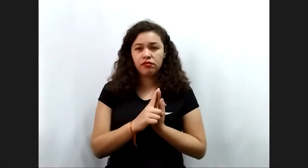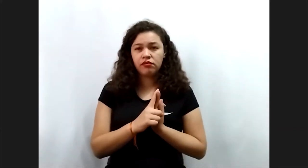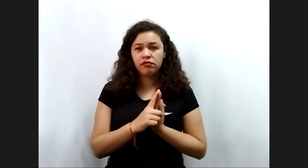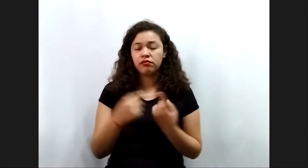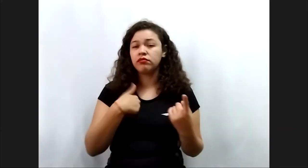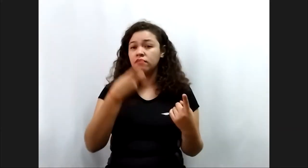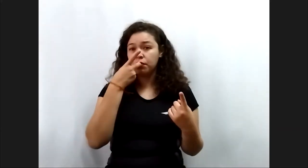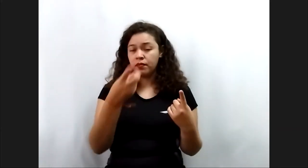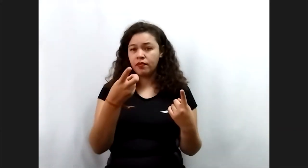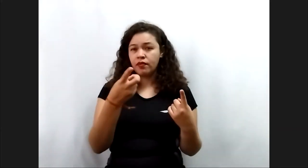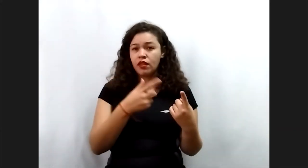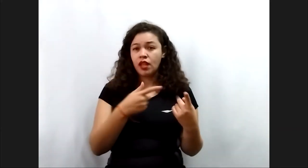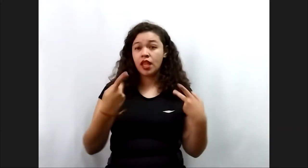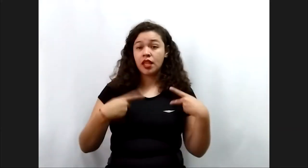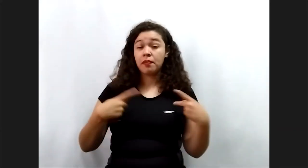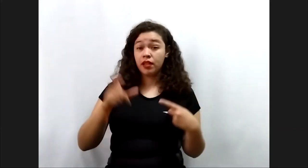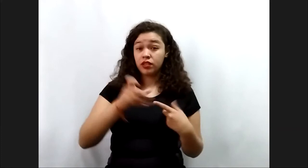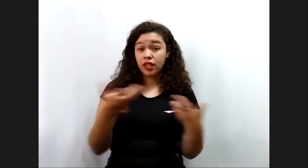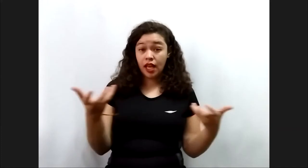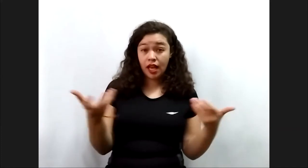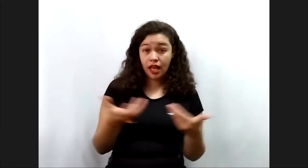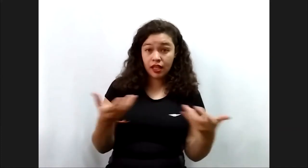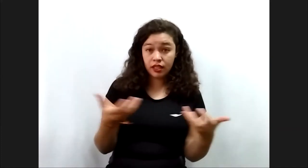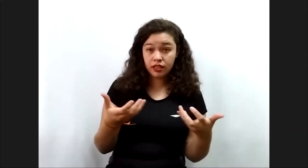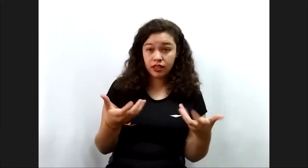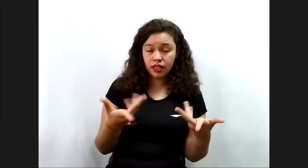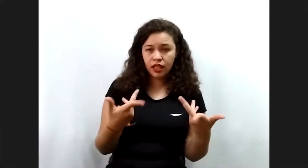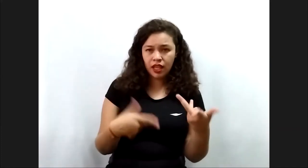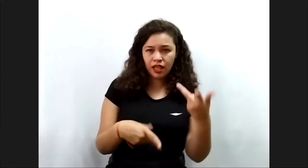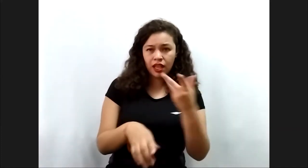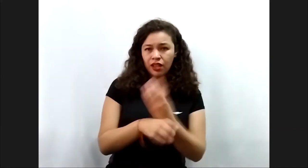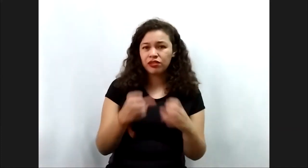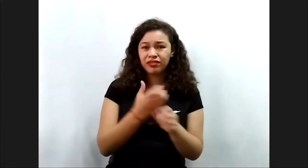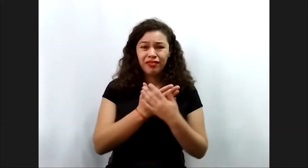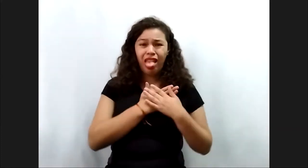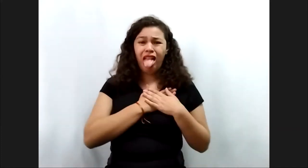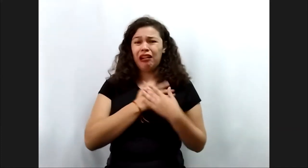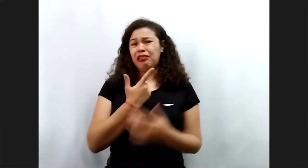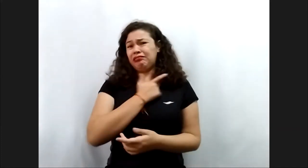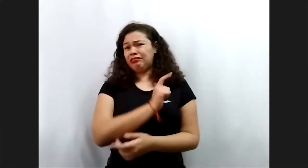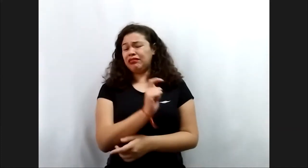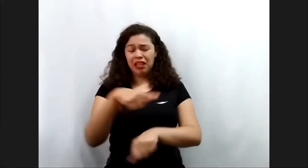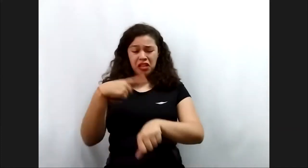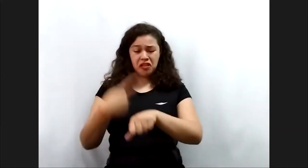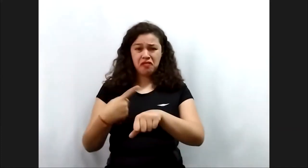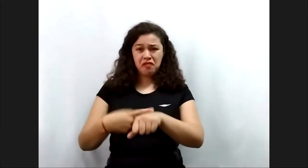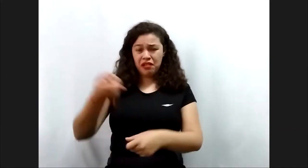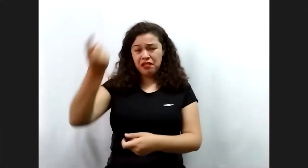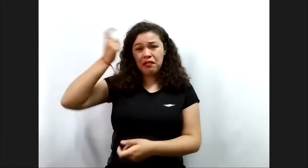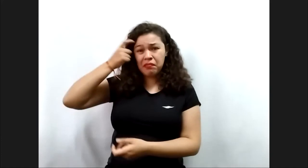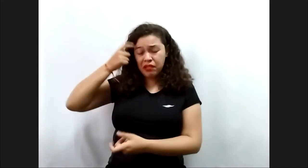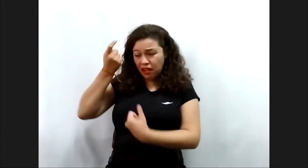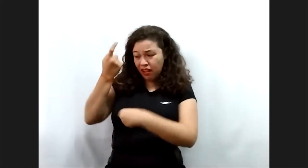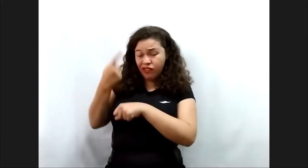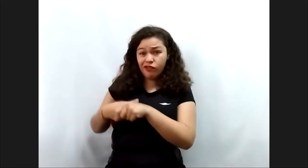dije, cuando una persona hace las cosas que no ama, se enferma a sí mismo, se enferma mentalmente